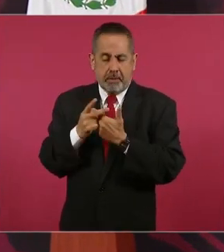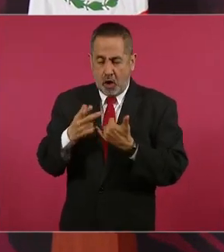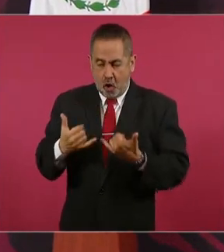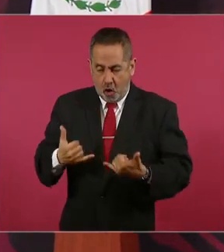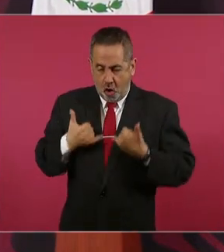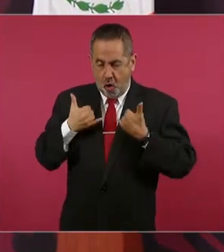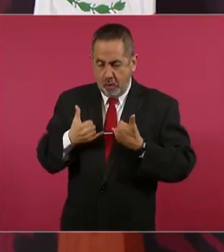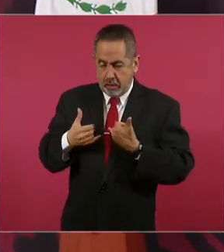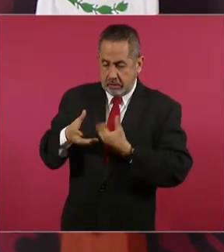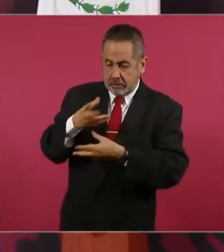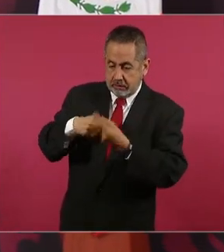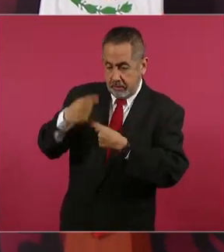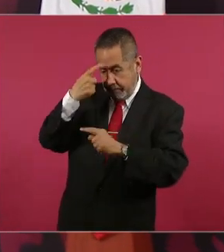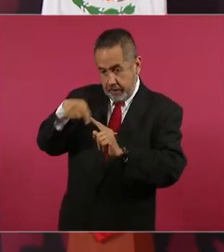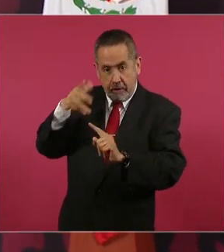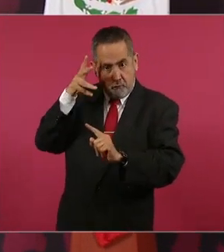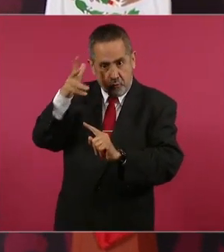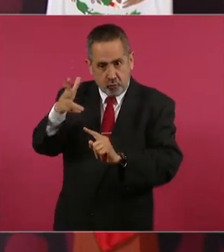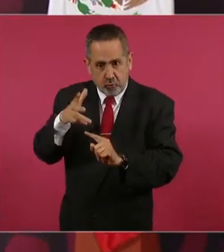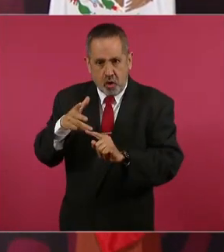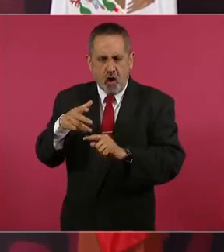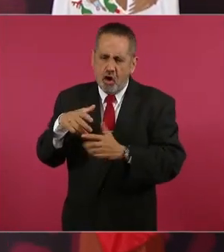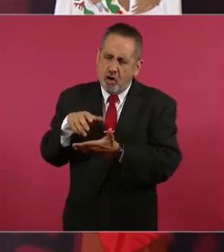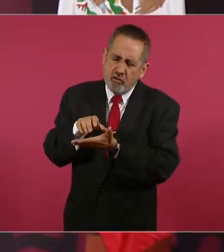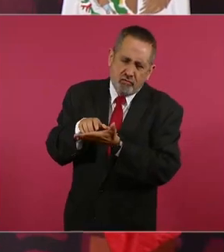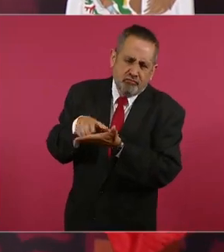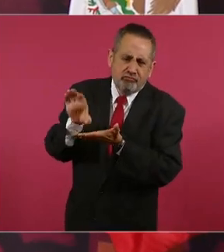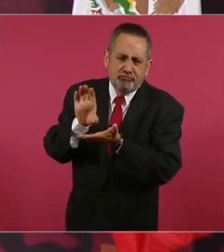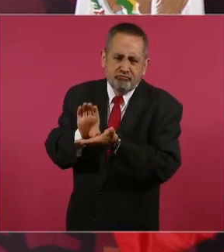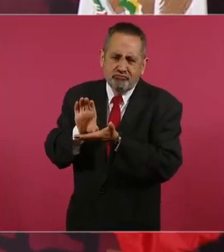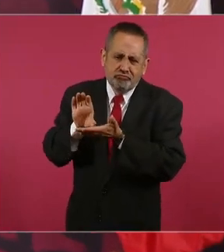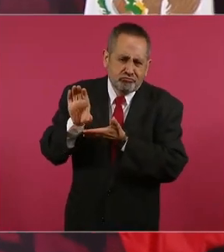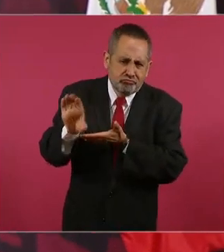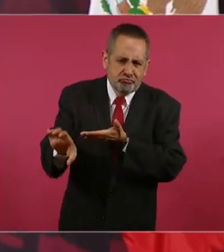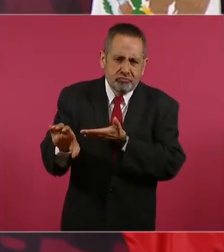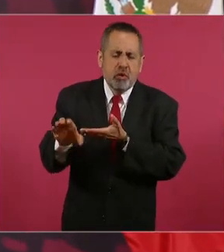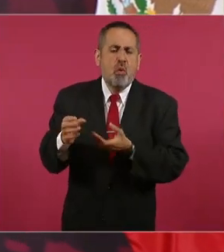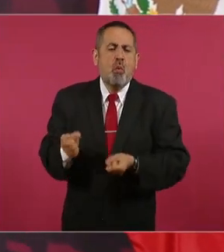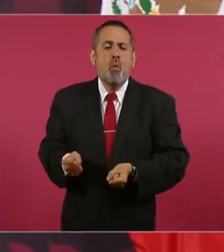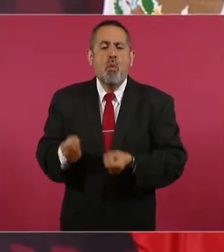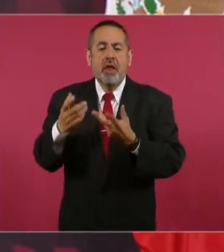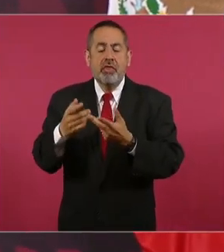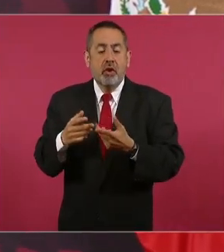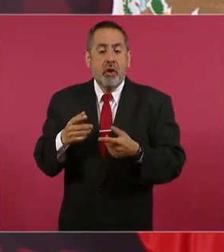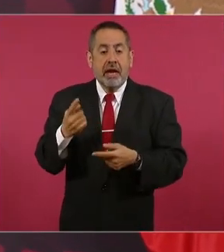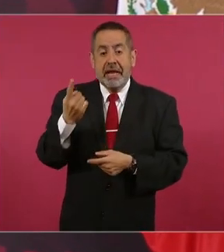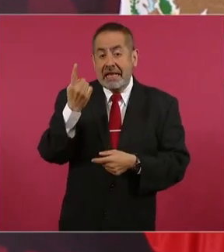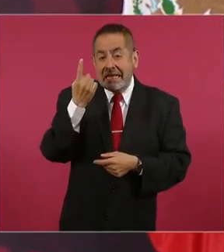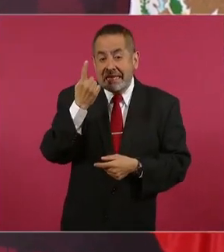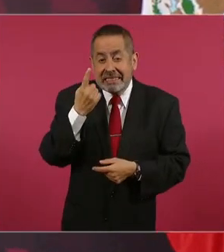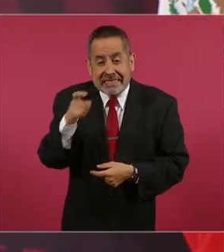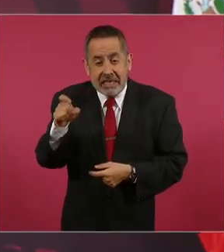Construyendo el Futuro ha significado una inversión que no gasto de